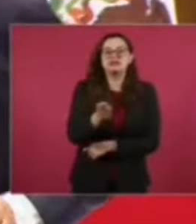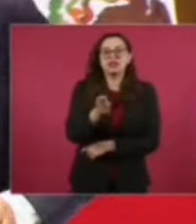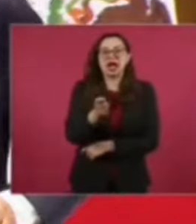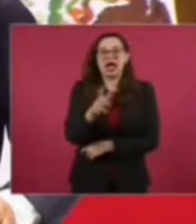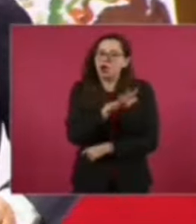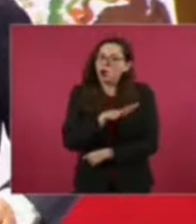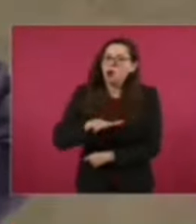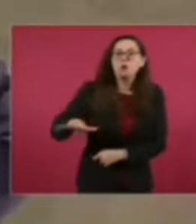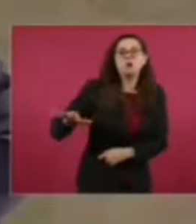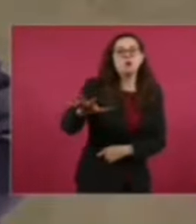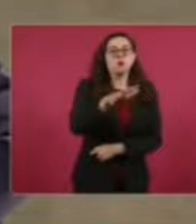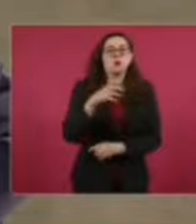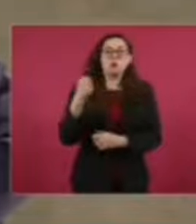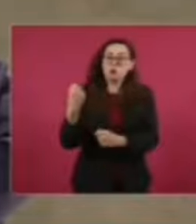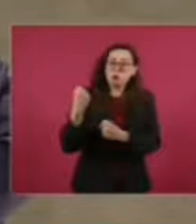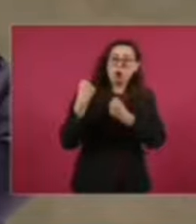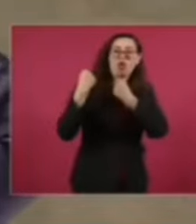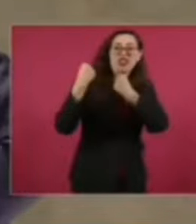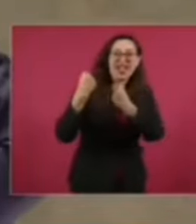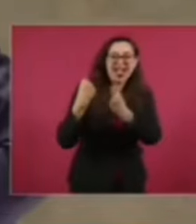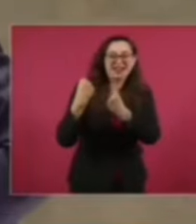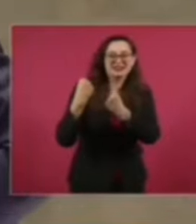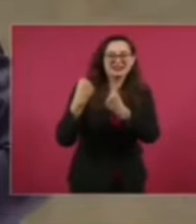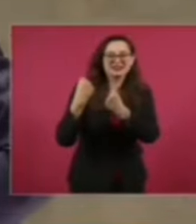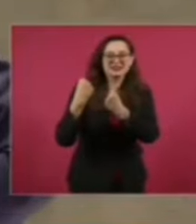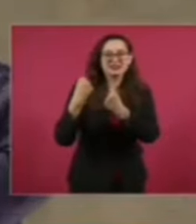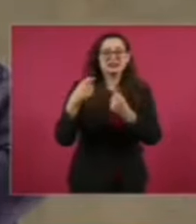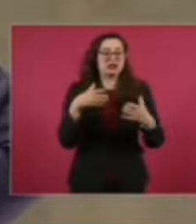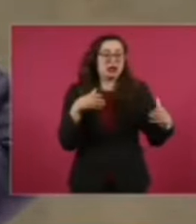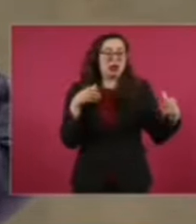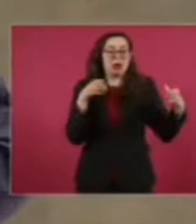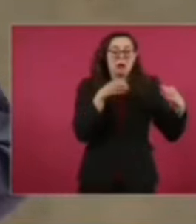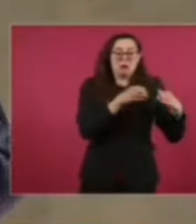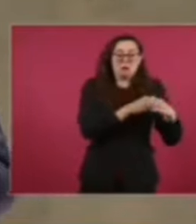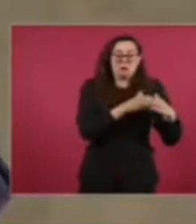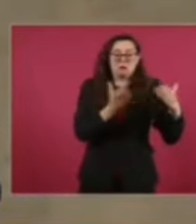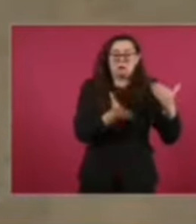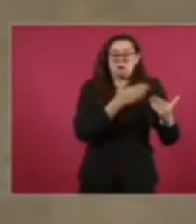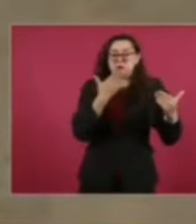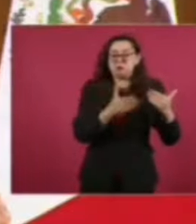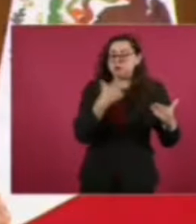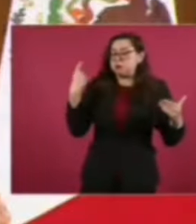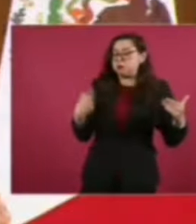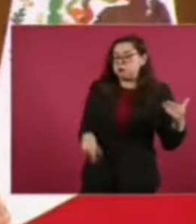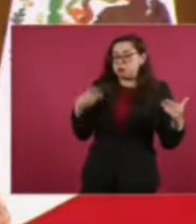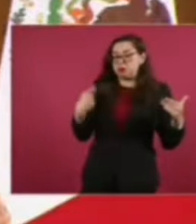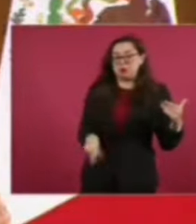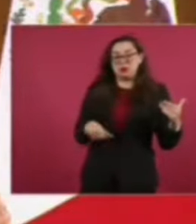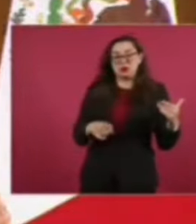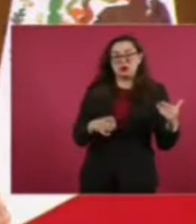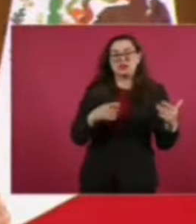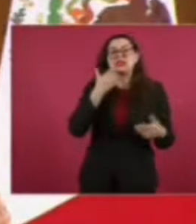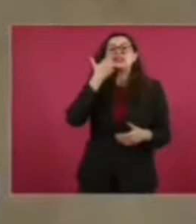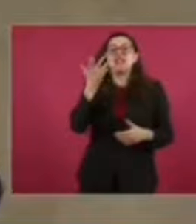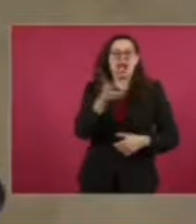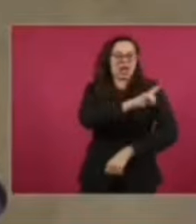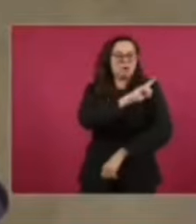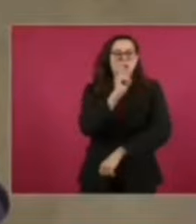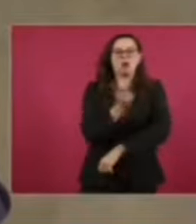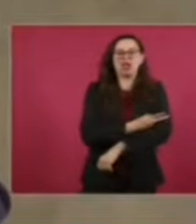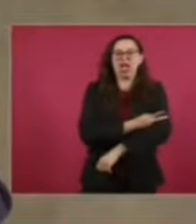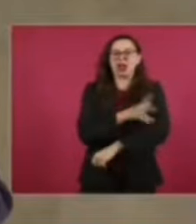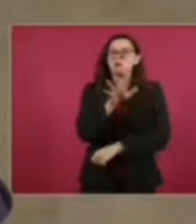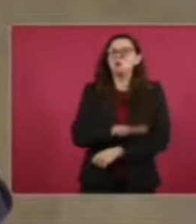poder del pueblo. Lo que quieren los oligarcas es Kratos sin